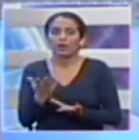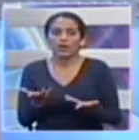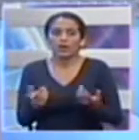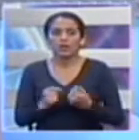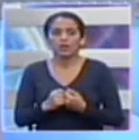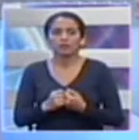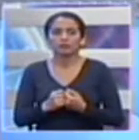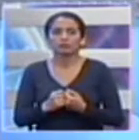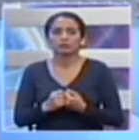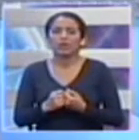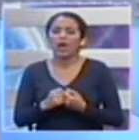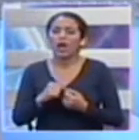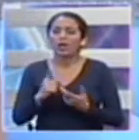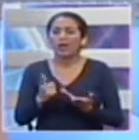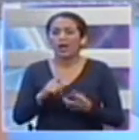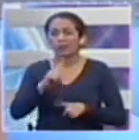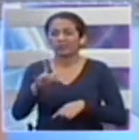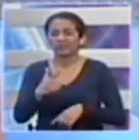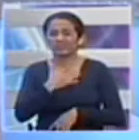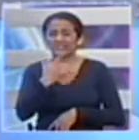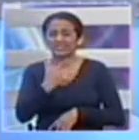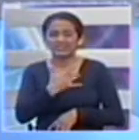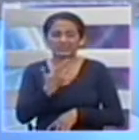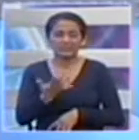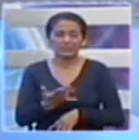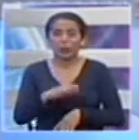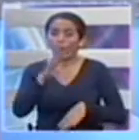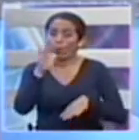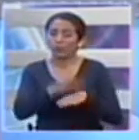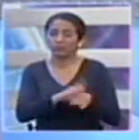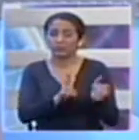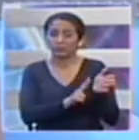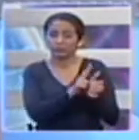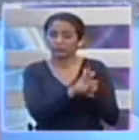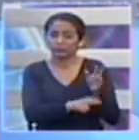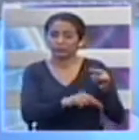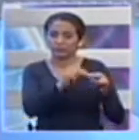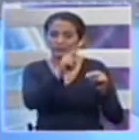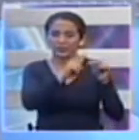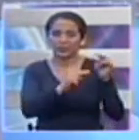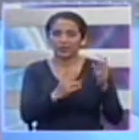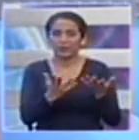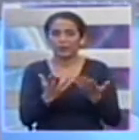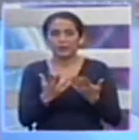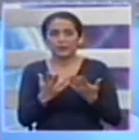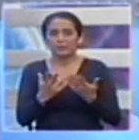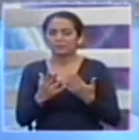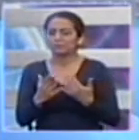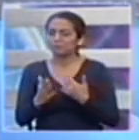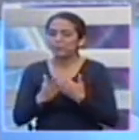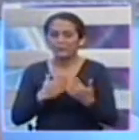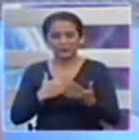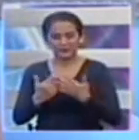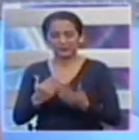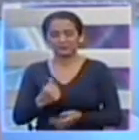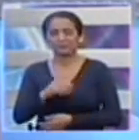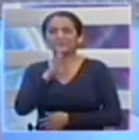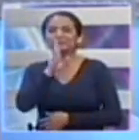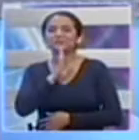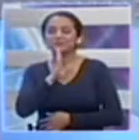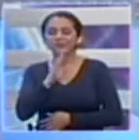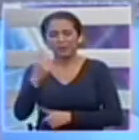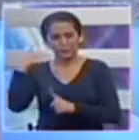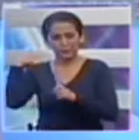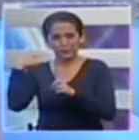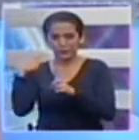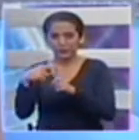molestia. A pesar de eso, yo creo que los cuencanos no hemos decaído. Estoy orgullosa realmente de representar este año porque yo siento que voy a poder ser una